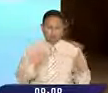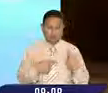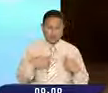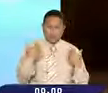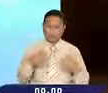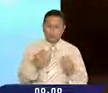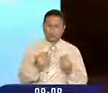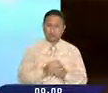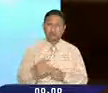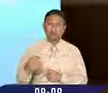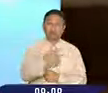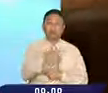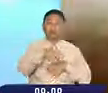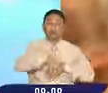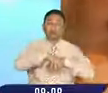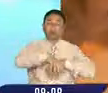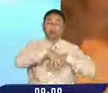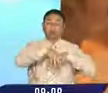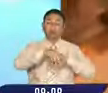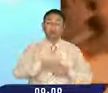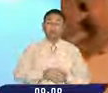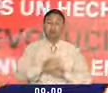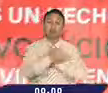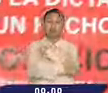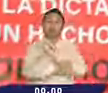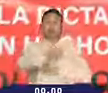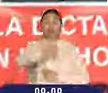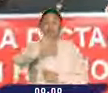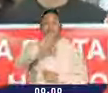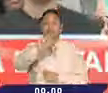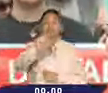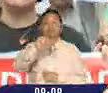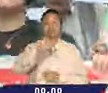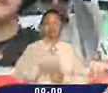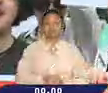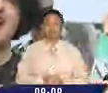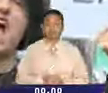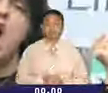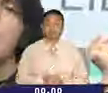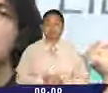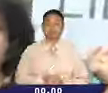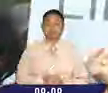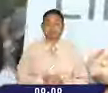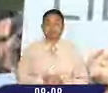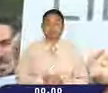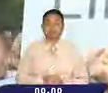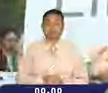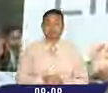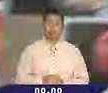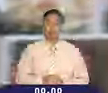durante las protestas que se registran en Irán. Informó Valeria Navarro.